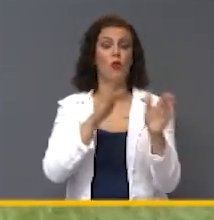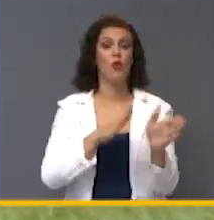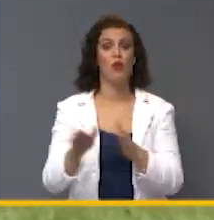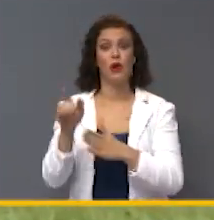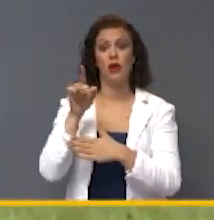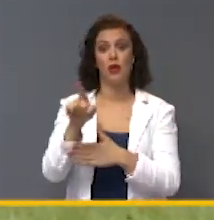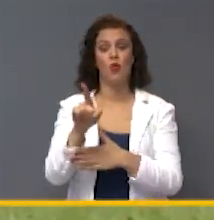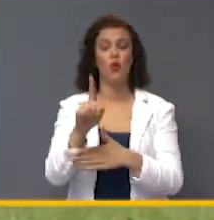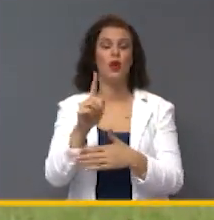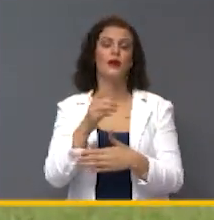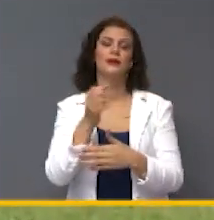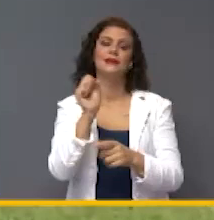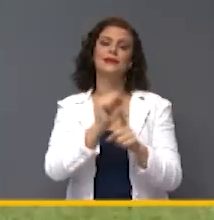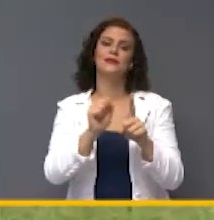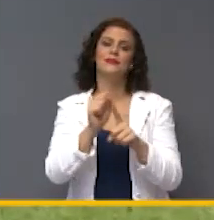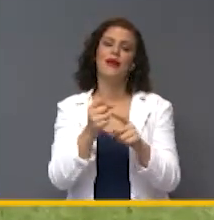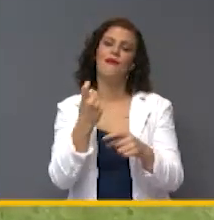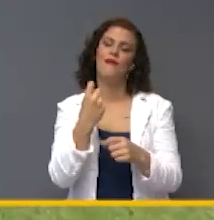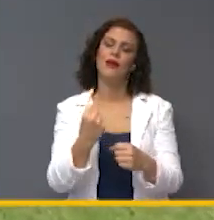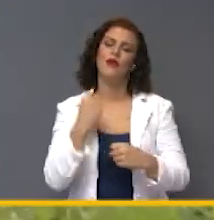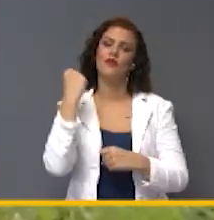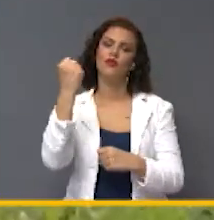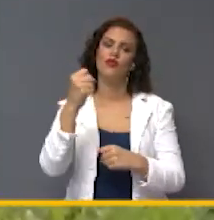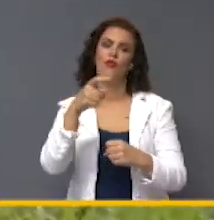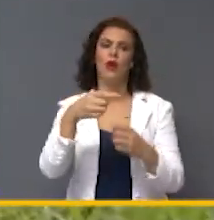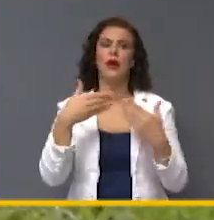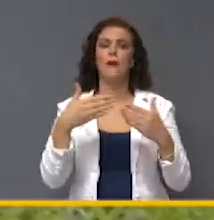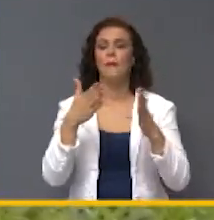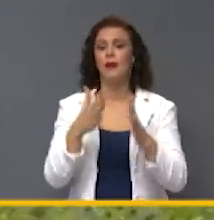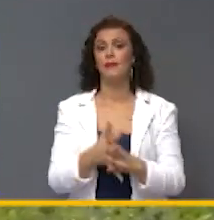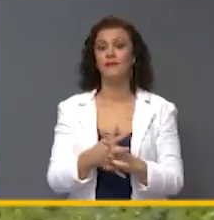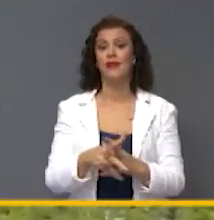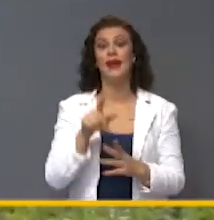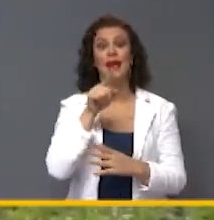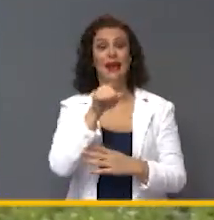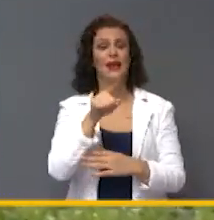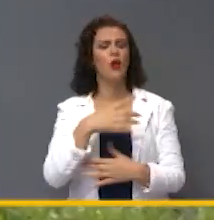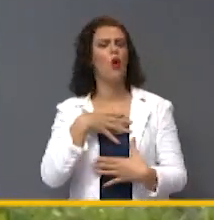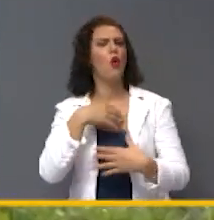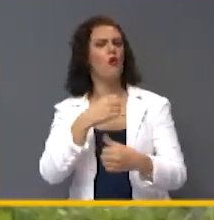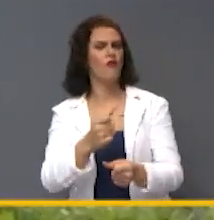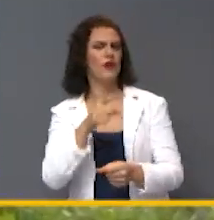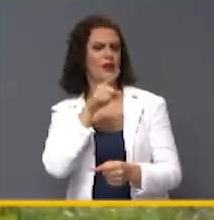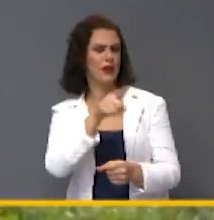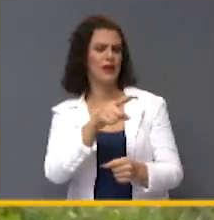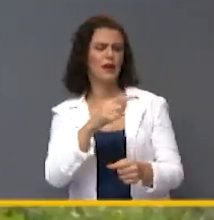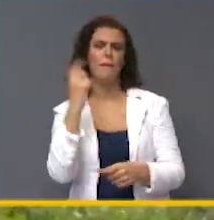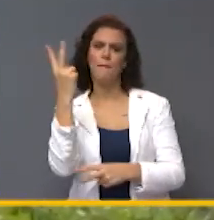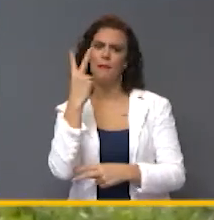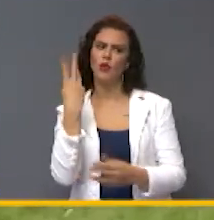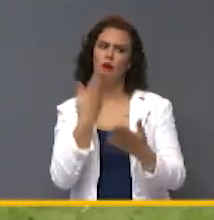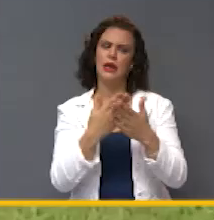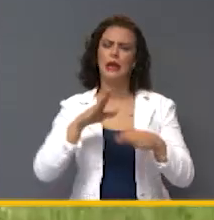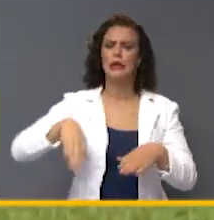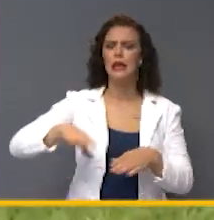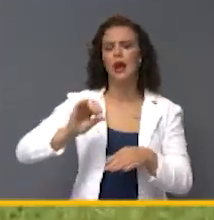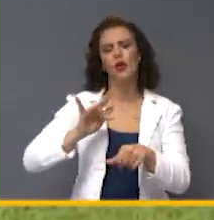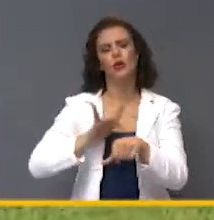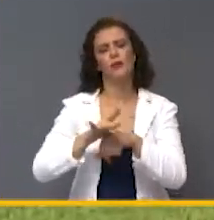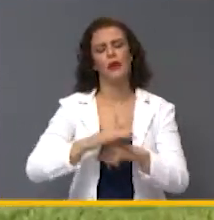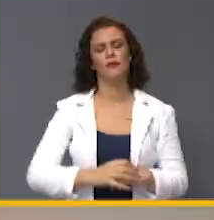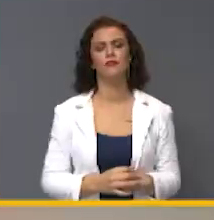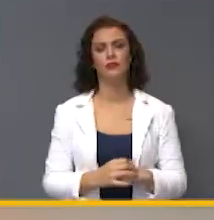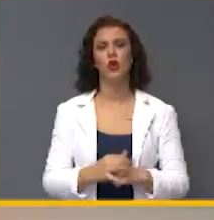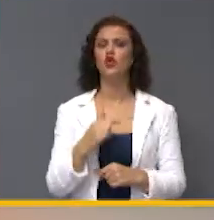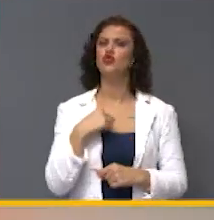fue una de las causas de la falta de triunfo de los pamperos, aunque el ex técnico está confiado que las victorias llegarán tarde o temprano.